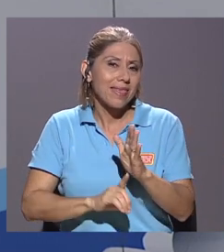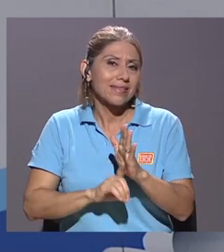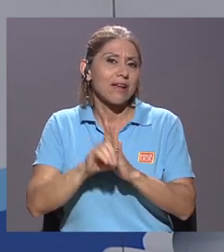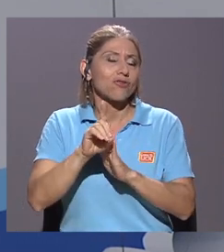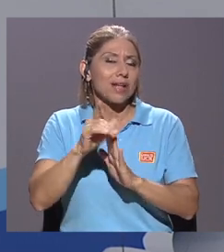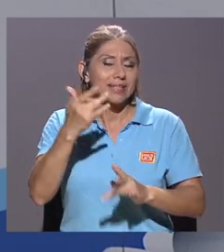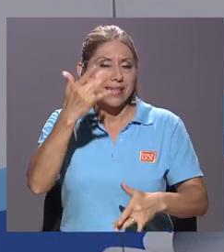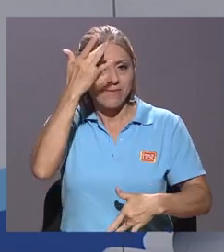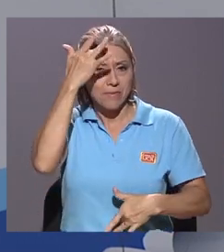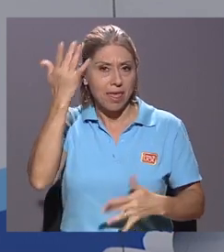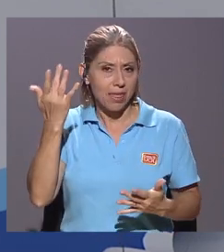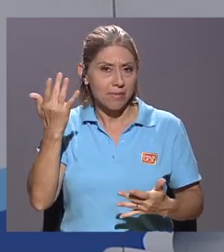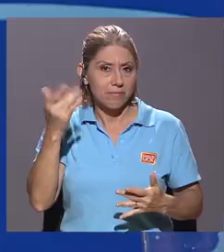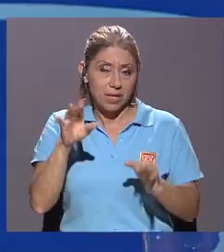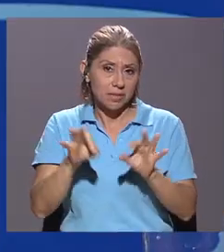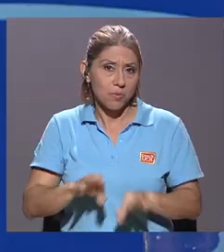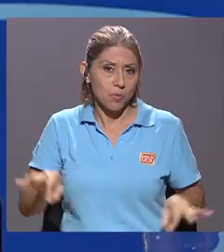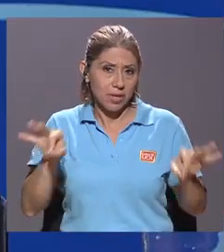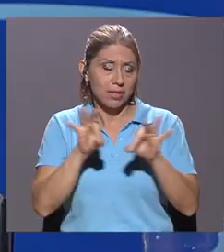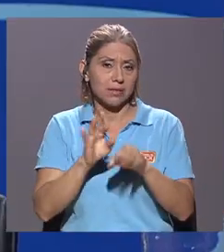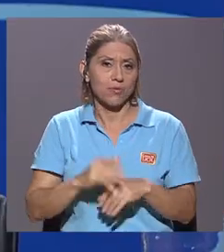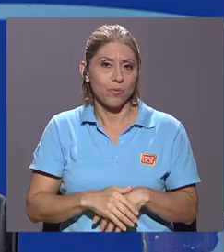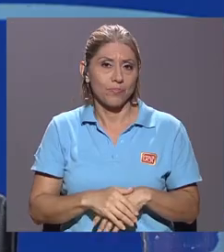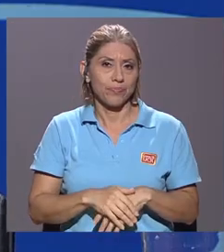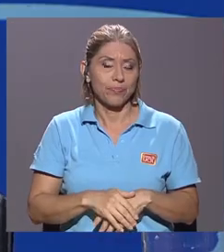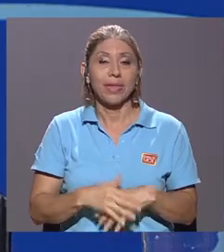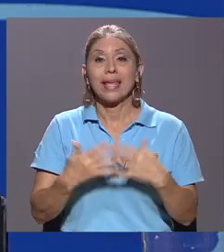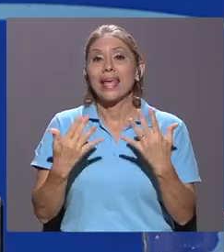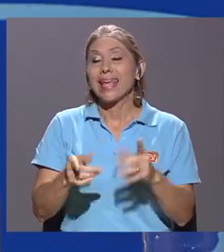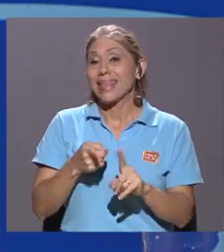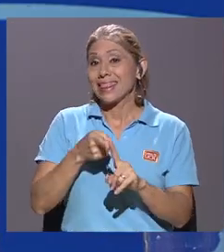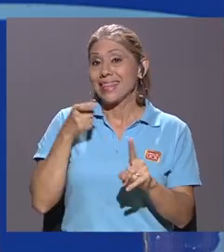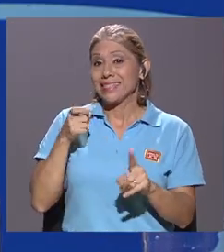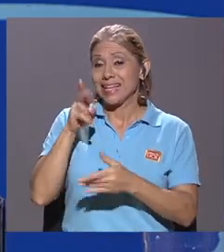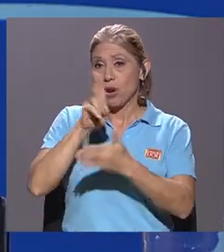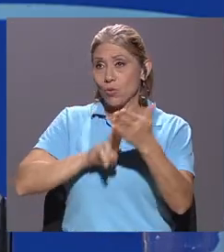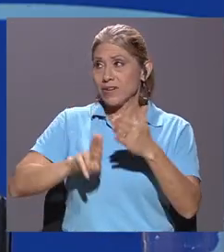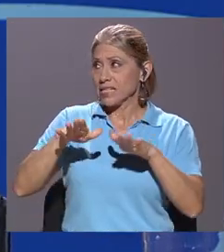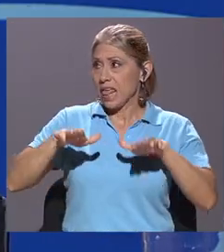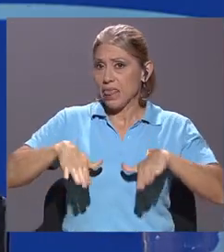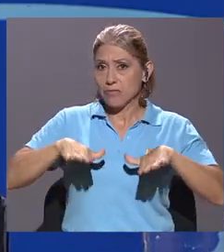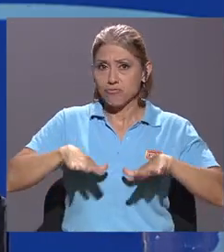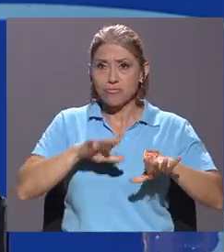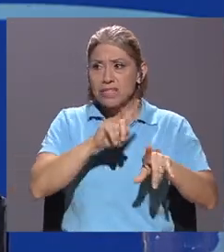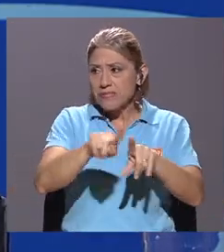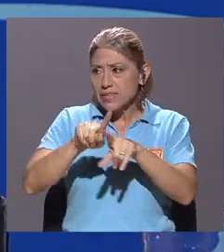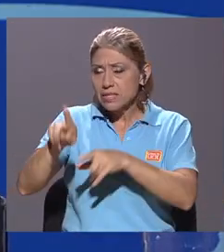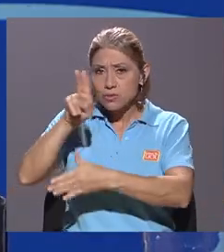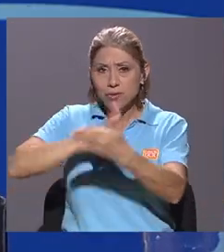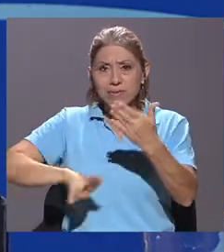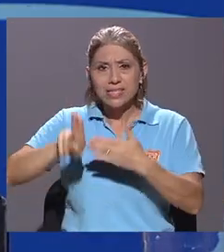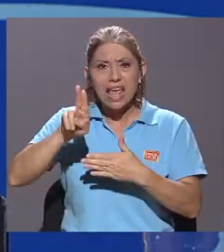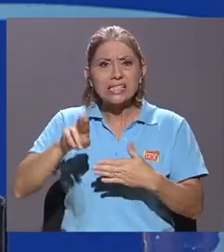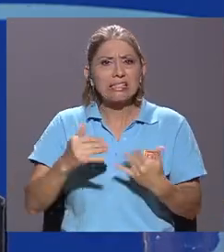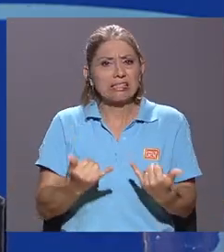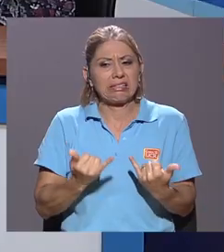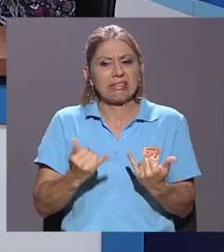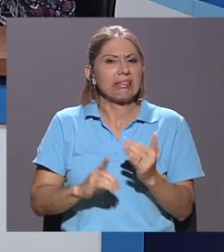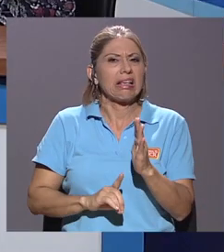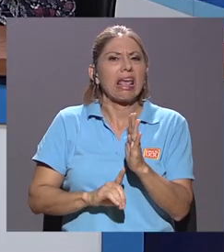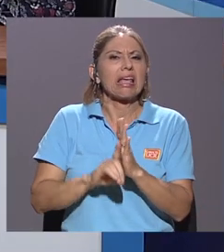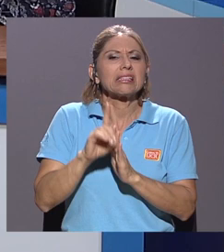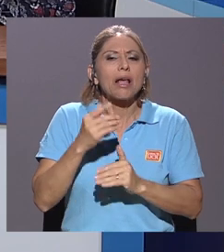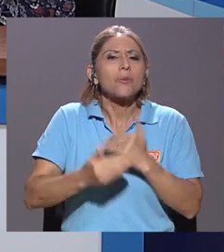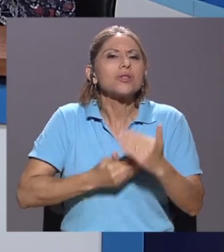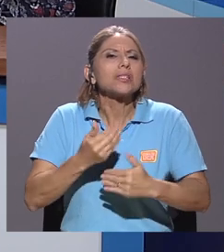pues se vuelve importantísimo profesor desde la universidad desde la academia que estamos desarrollando en este en este campo